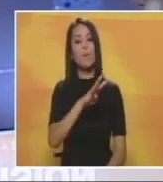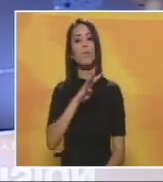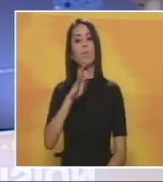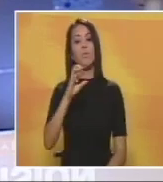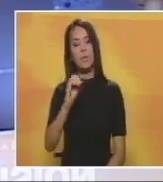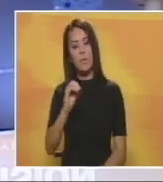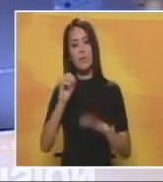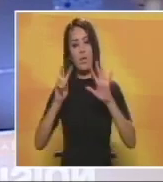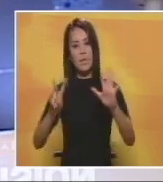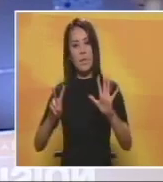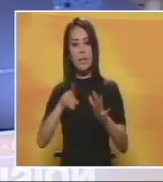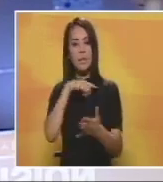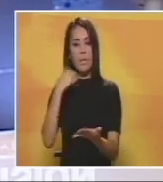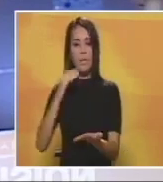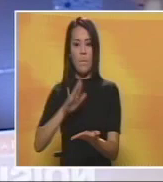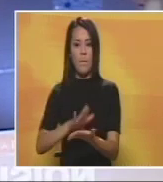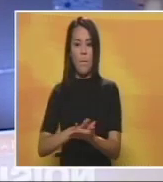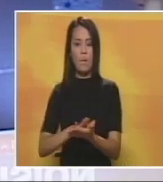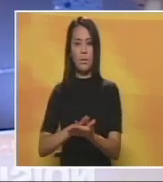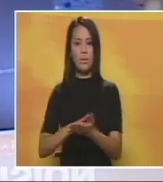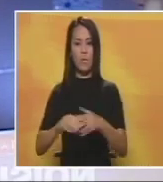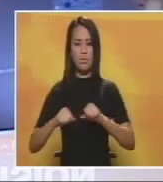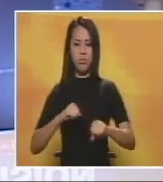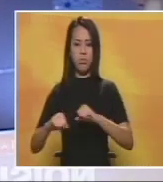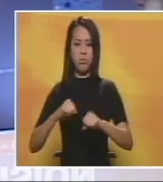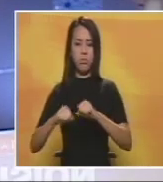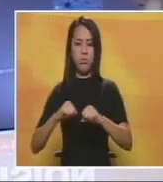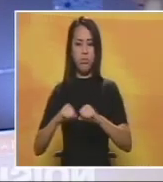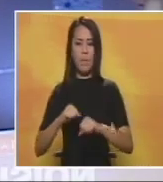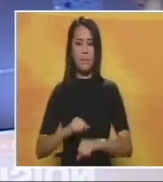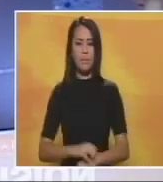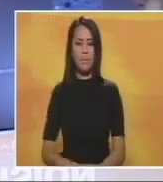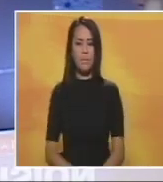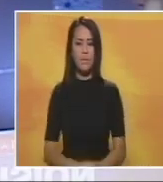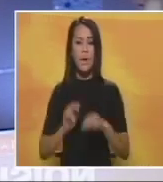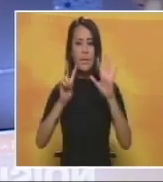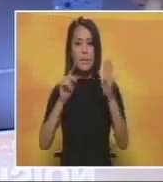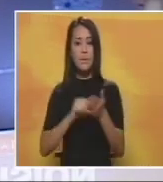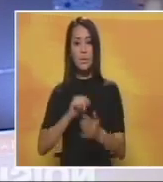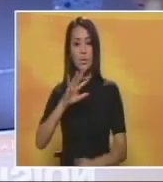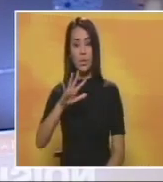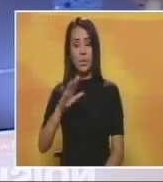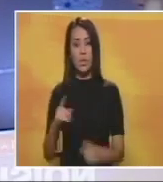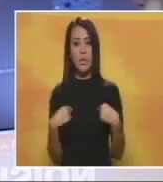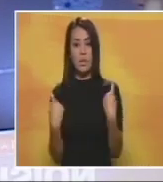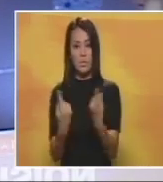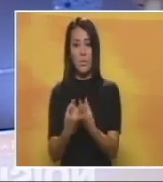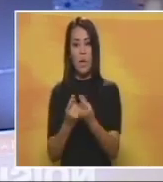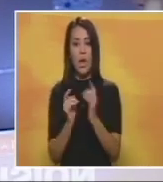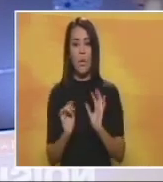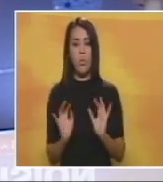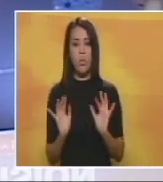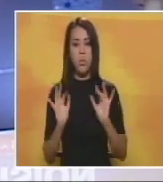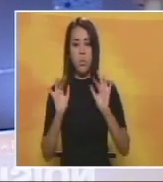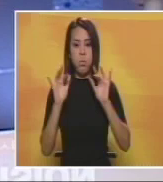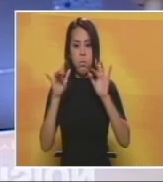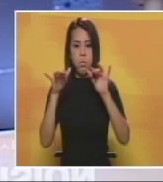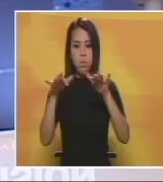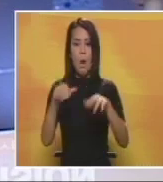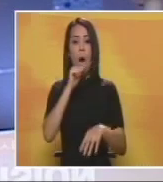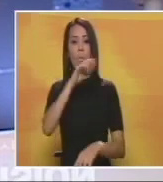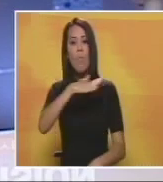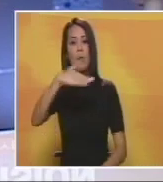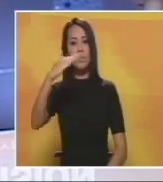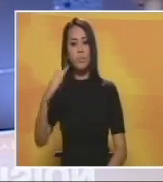1.407 la cifra de mortales tras el terremoto de magnitud de 7.5 en el posterior tsunami que golpearon las islas